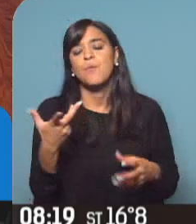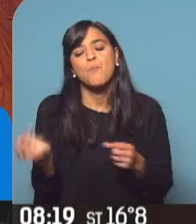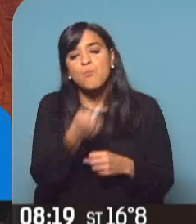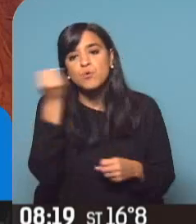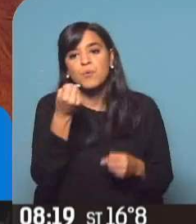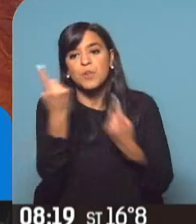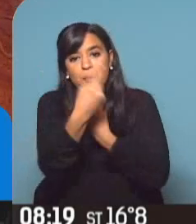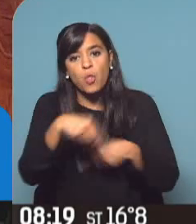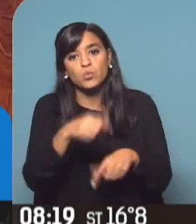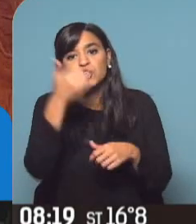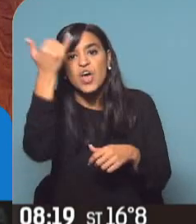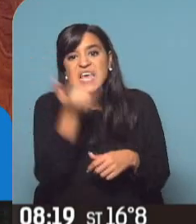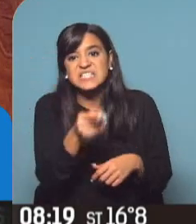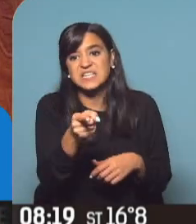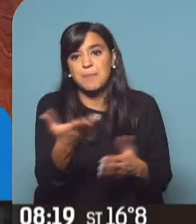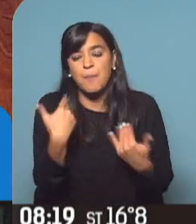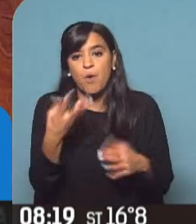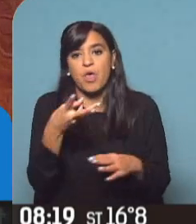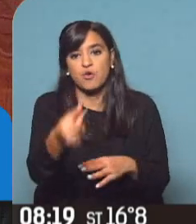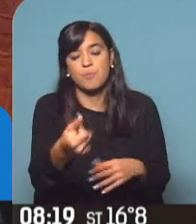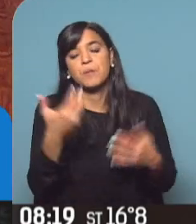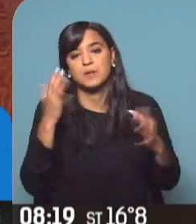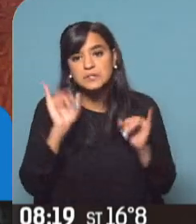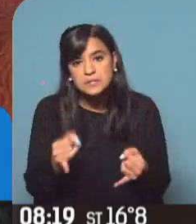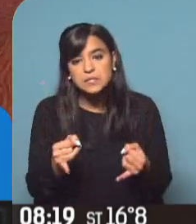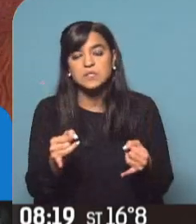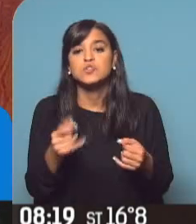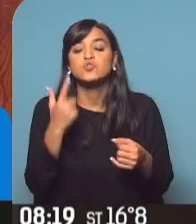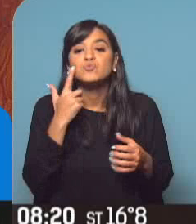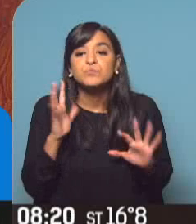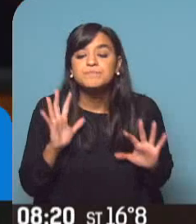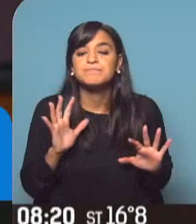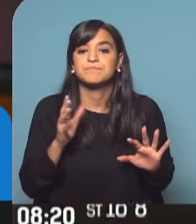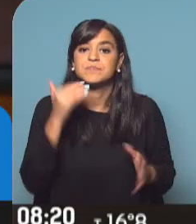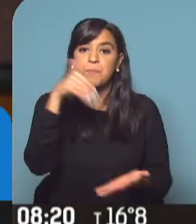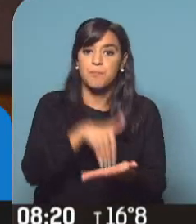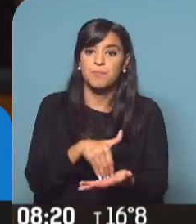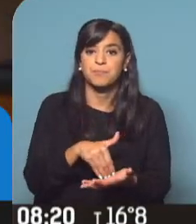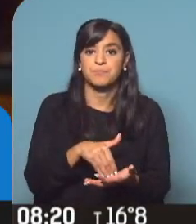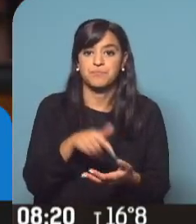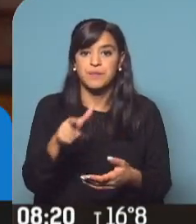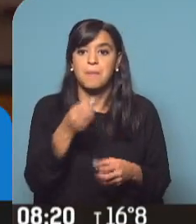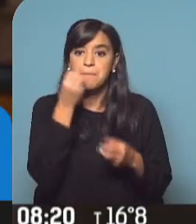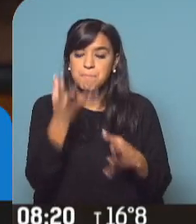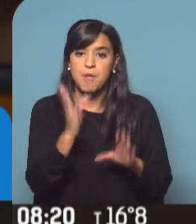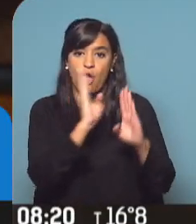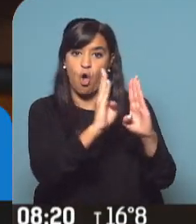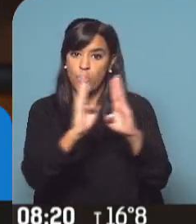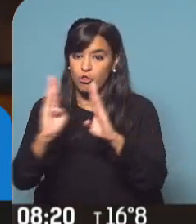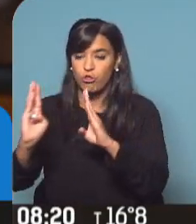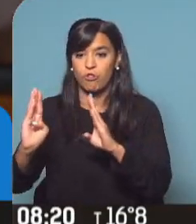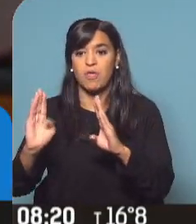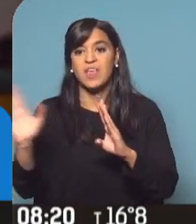prometerlo sino que estén en la góndola para que estén acceso absolutamente se supuestamente se prometió señalítica mejor exhibición